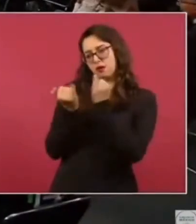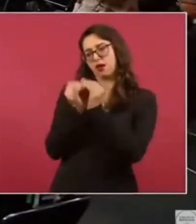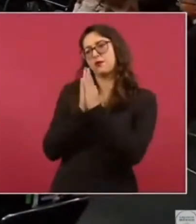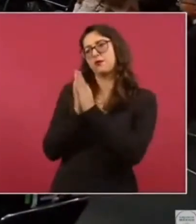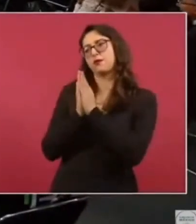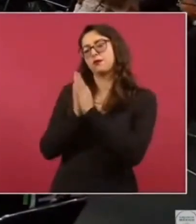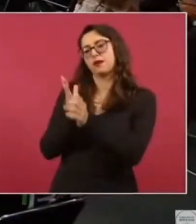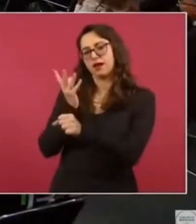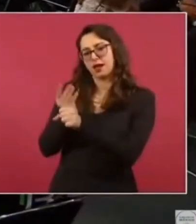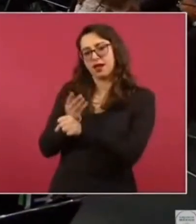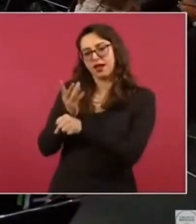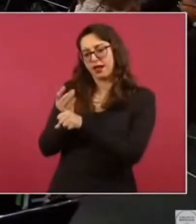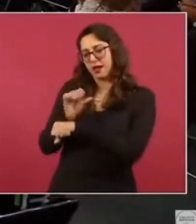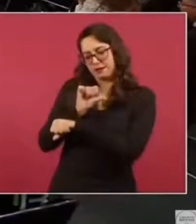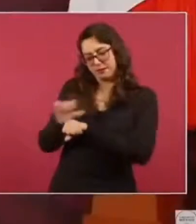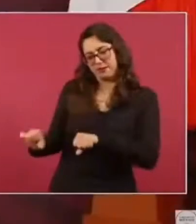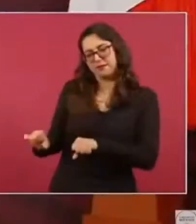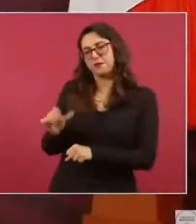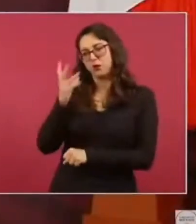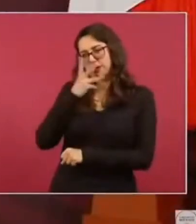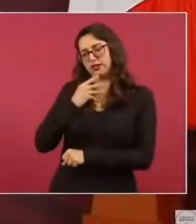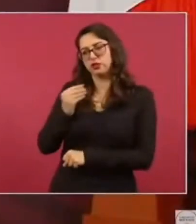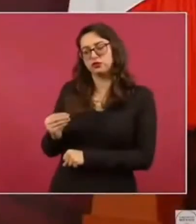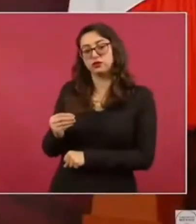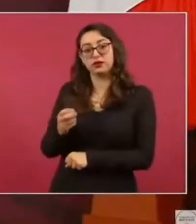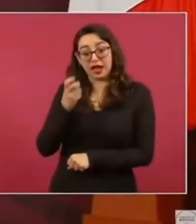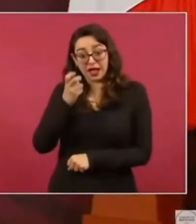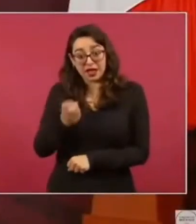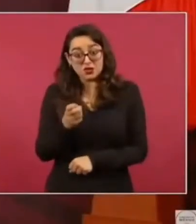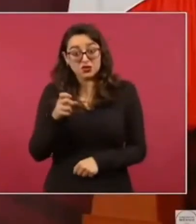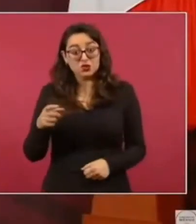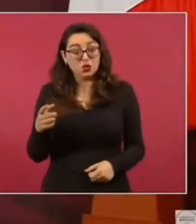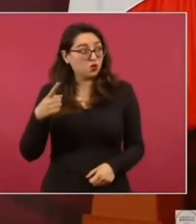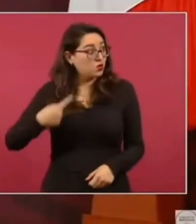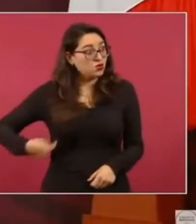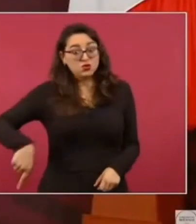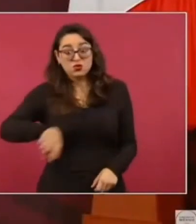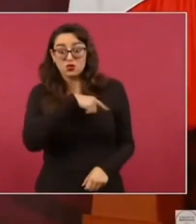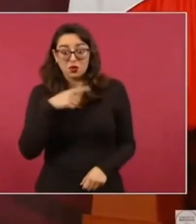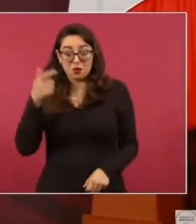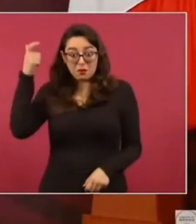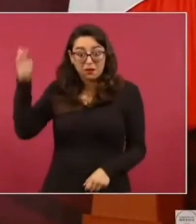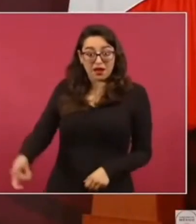Esto con cargo al erario.